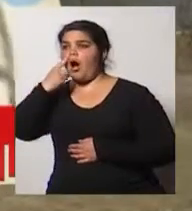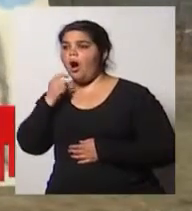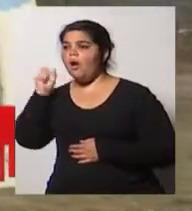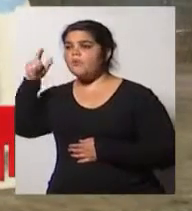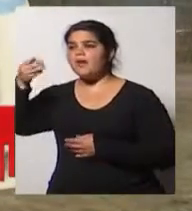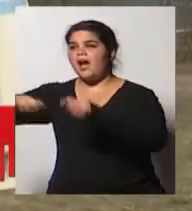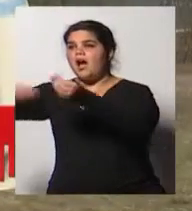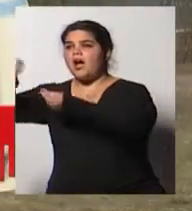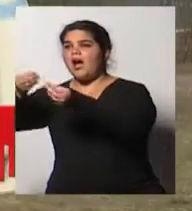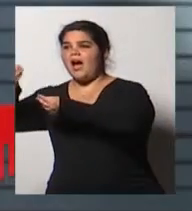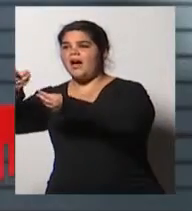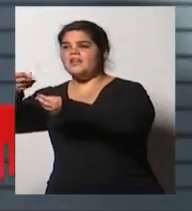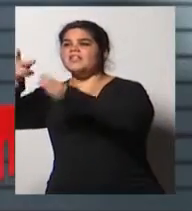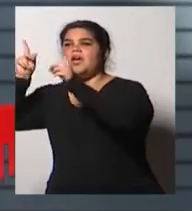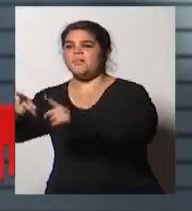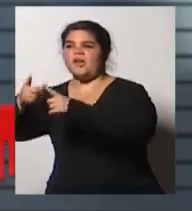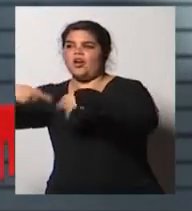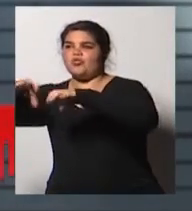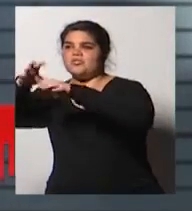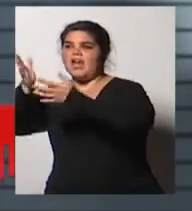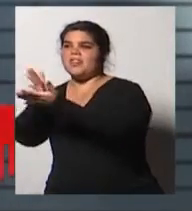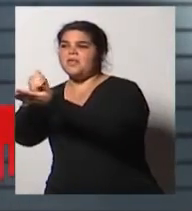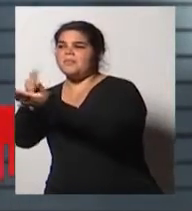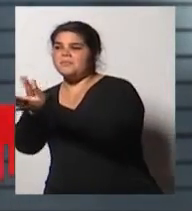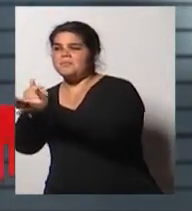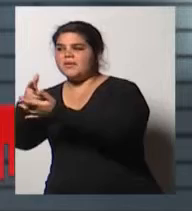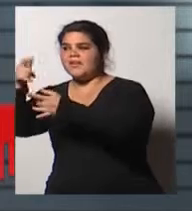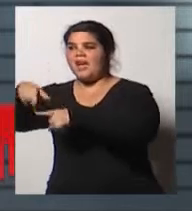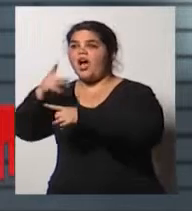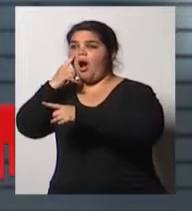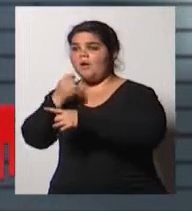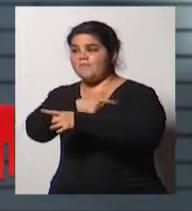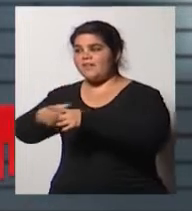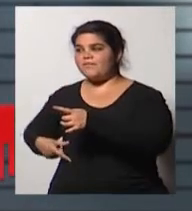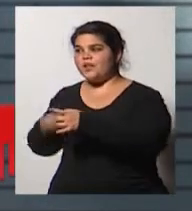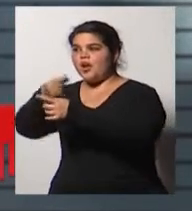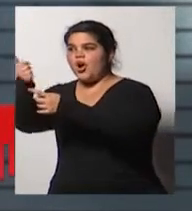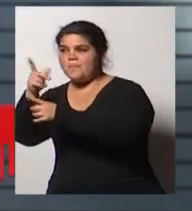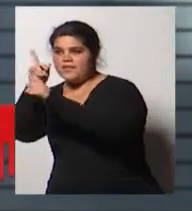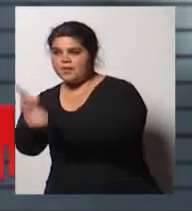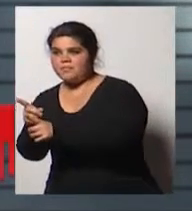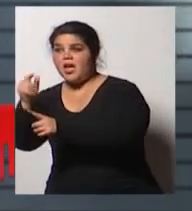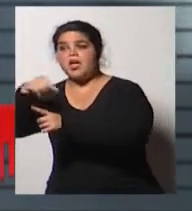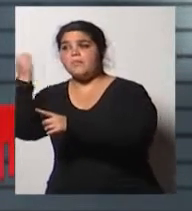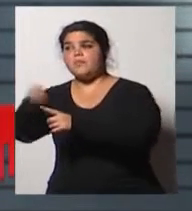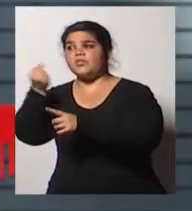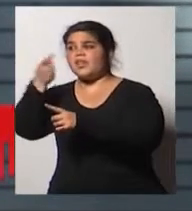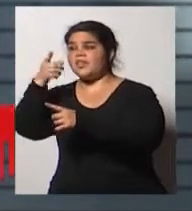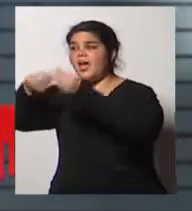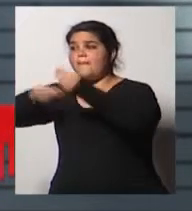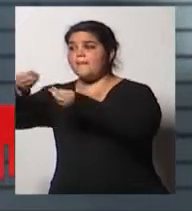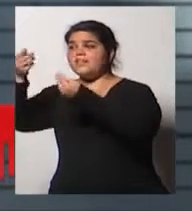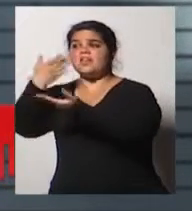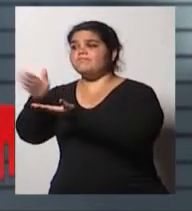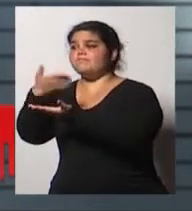Gold. Barrick Gold se tiene que ir del país, se tiene que ir de Latinoamérica, y esto lo único que hace es demostrar que